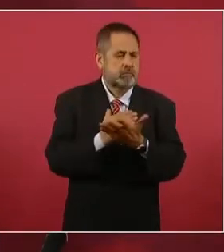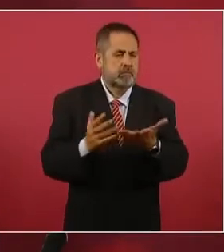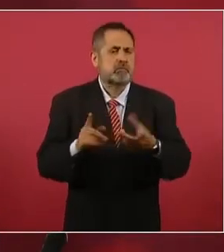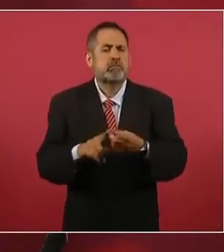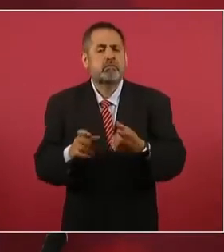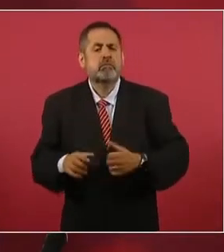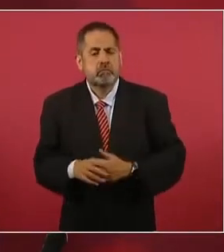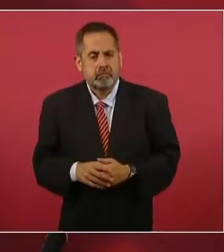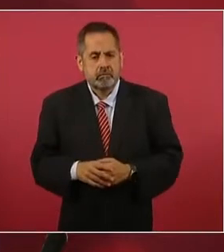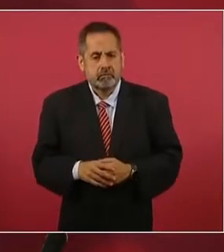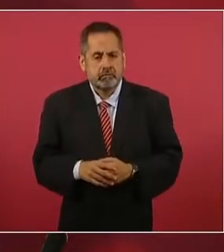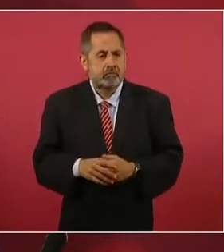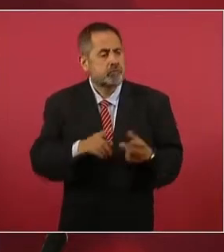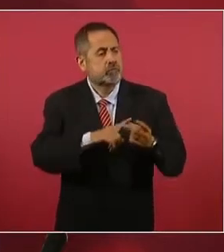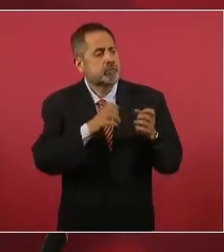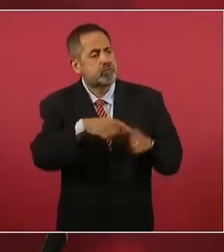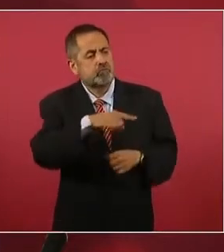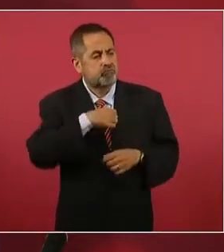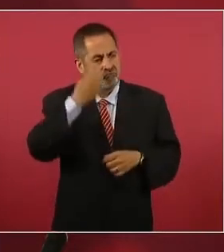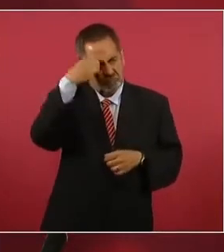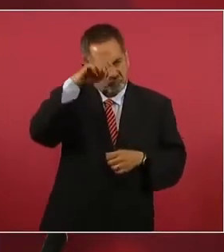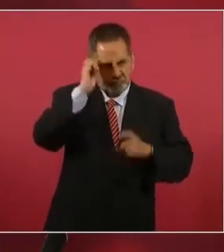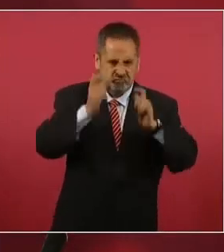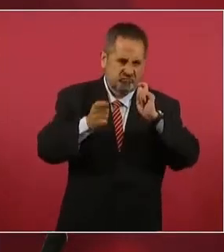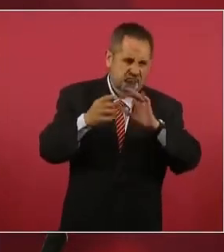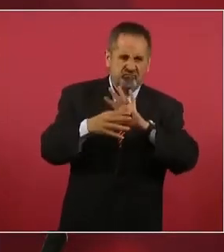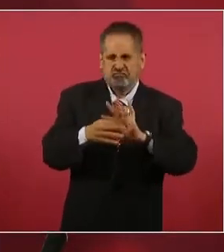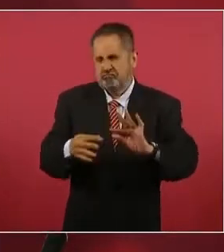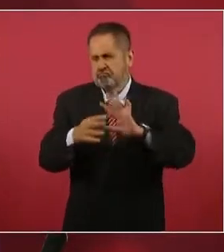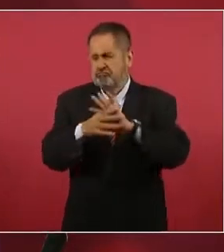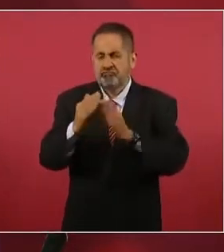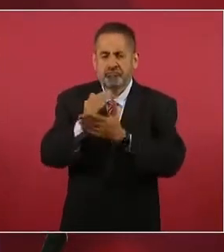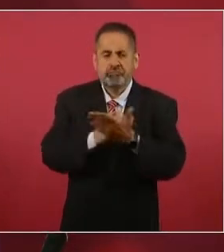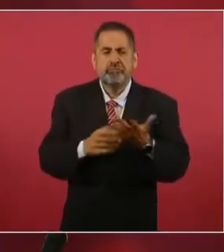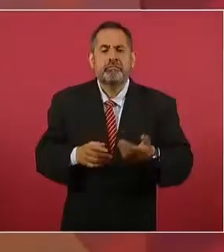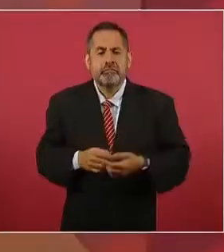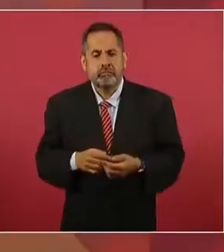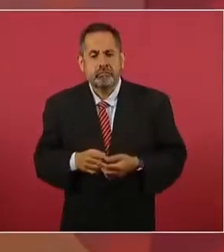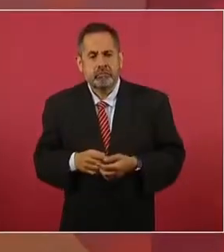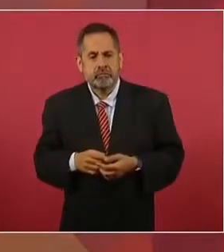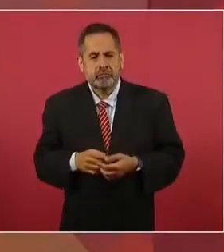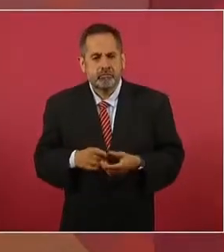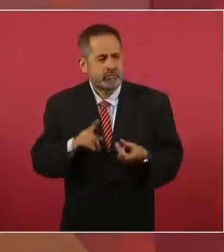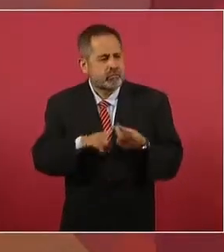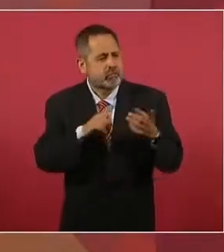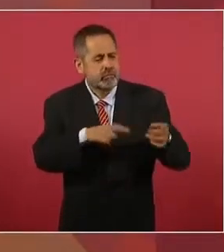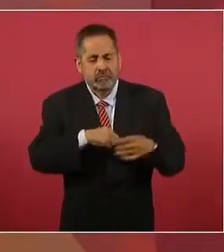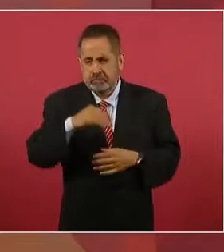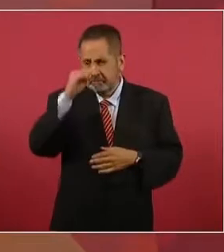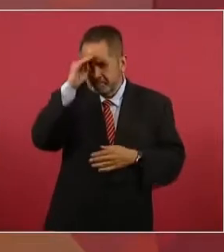¿Dónde estaban los expertos y los tanques de pensamiento?